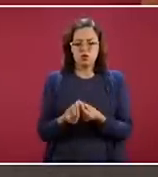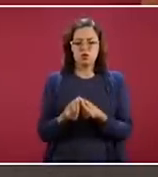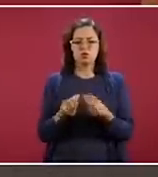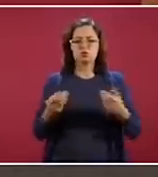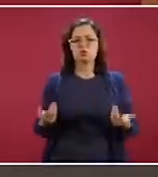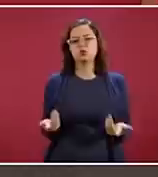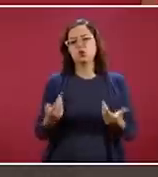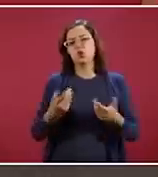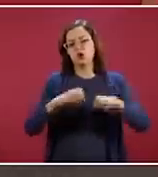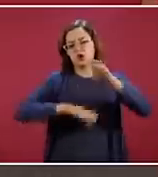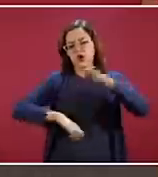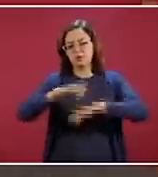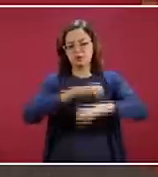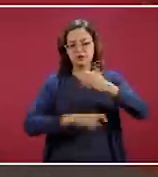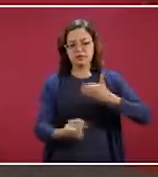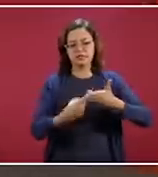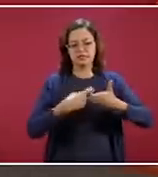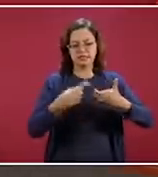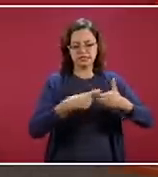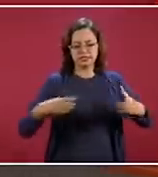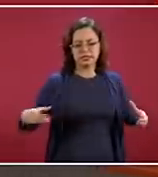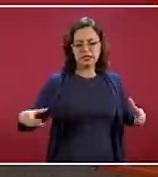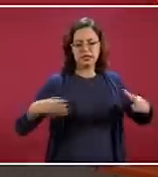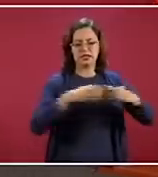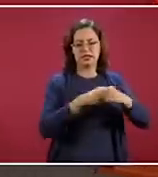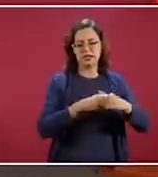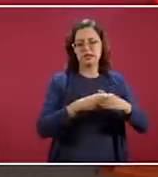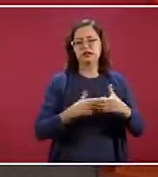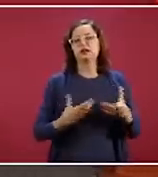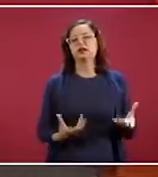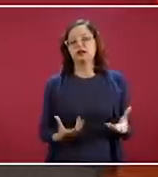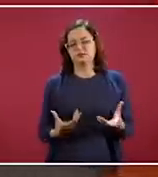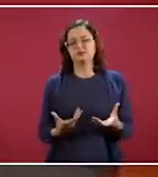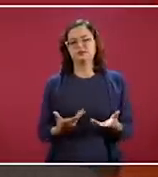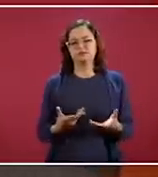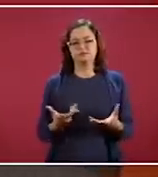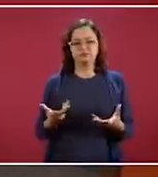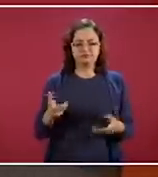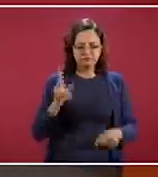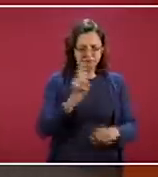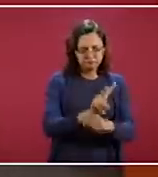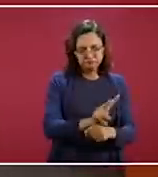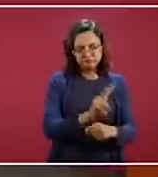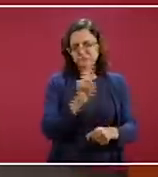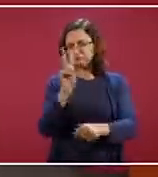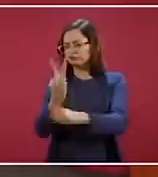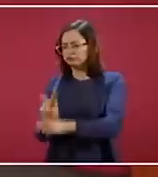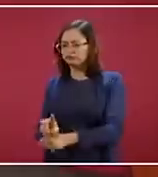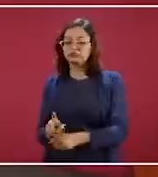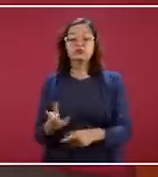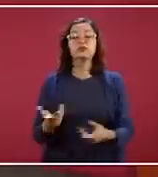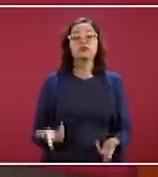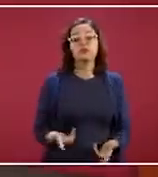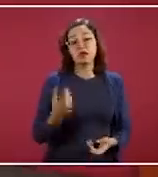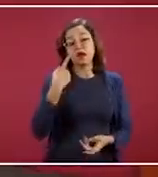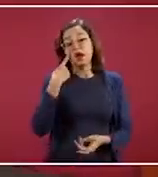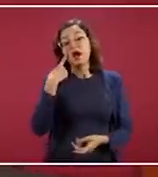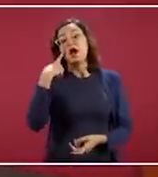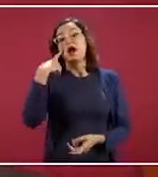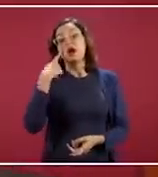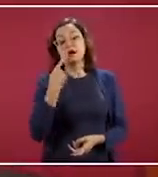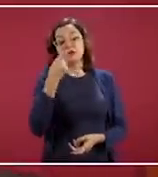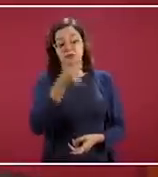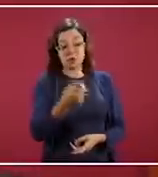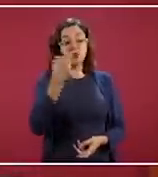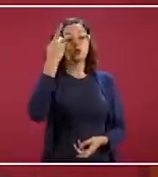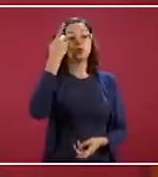comercio, de las cámaras empresariales, para ver si el ciudadano, el